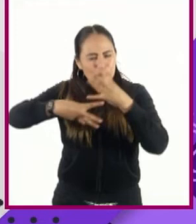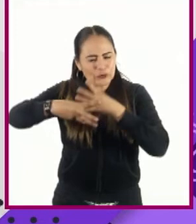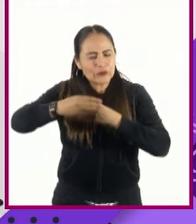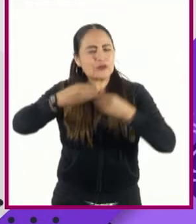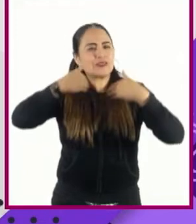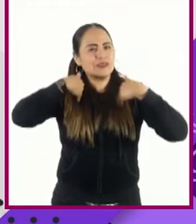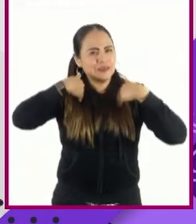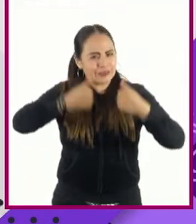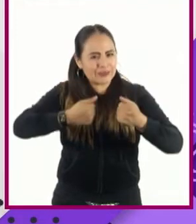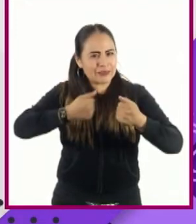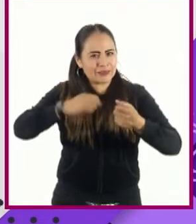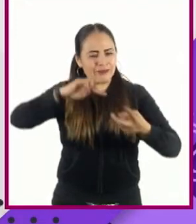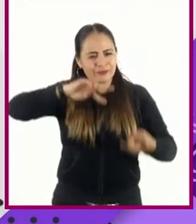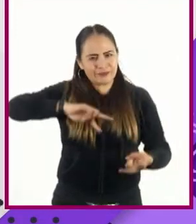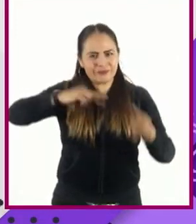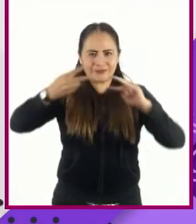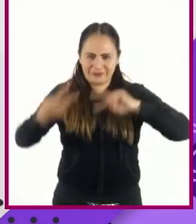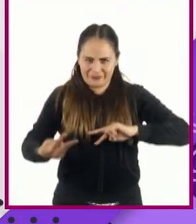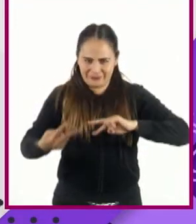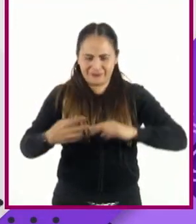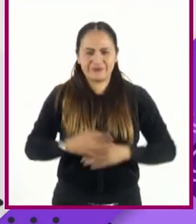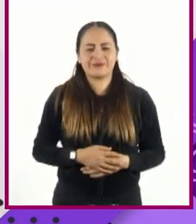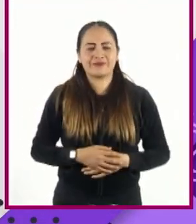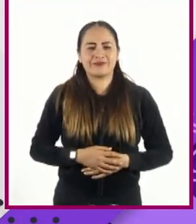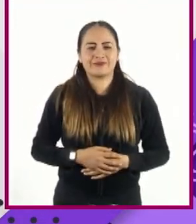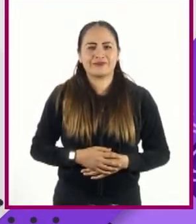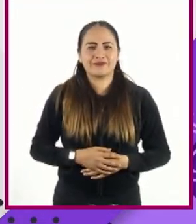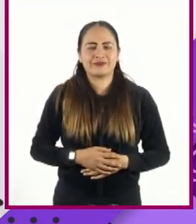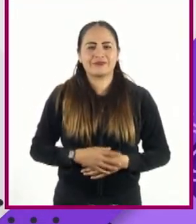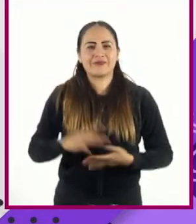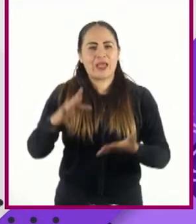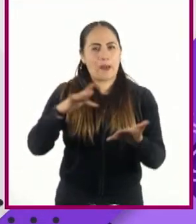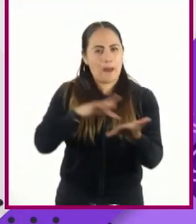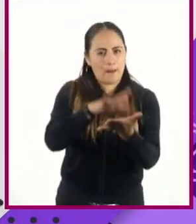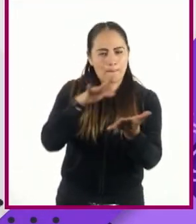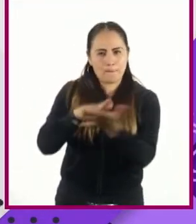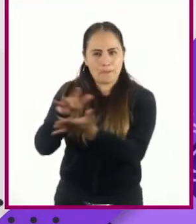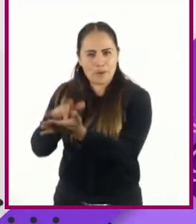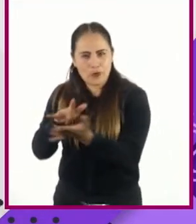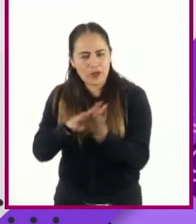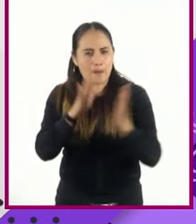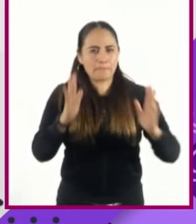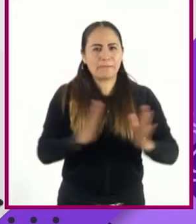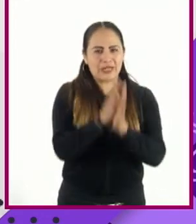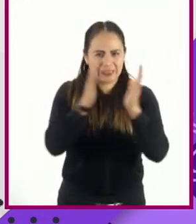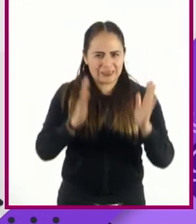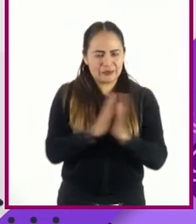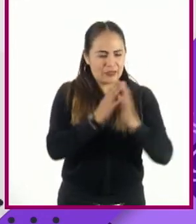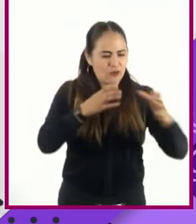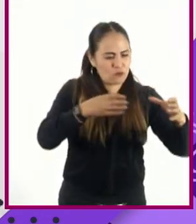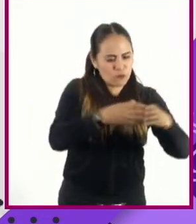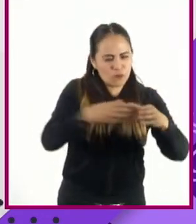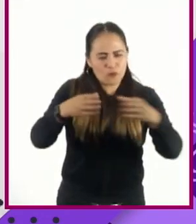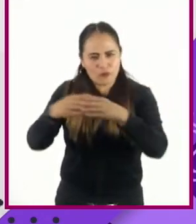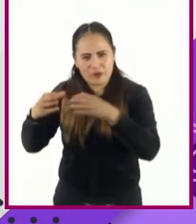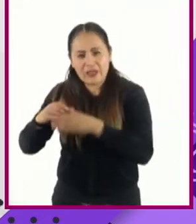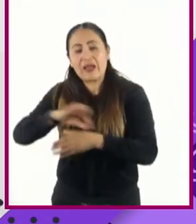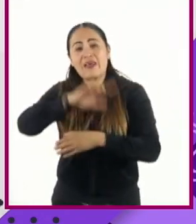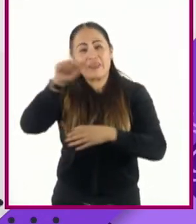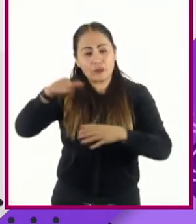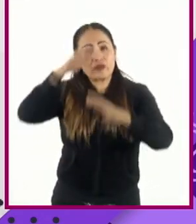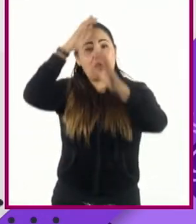mutuo. Cooperación. El participar en el trabajo colectivo y llevar a cabo los acuerdos